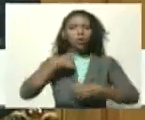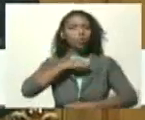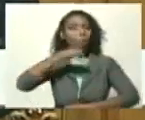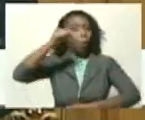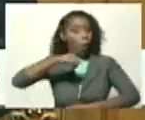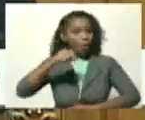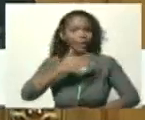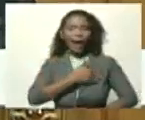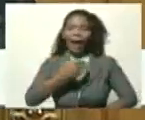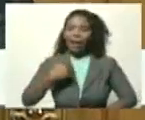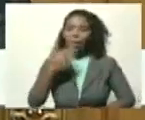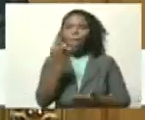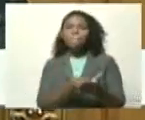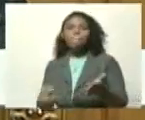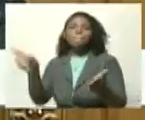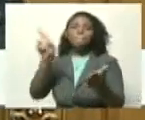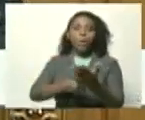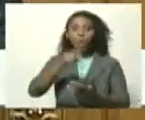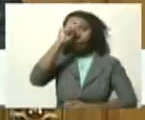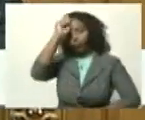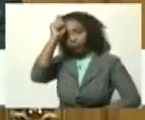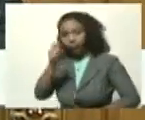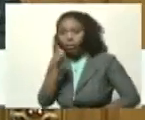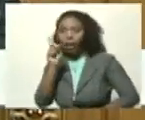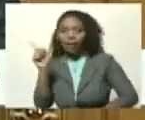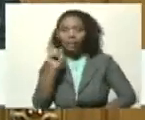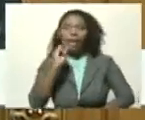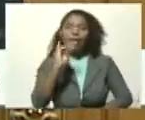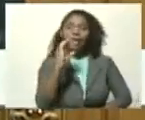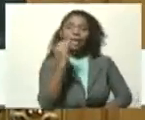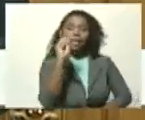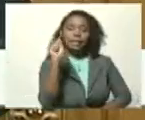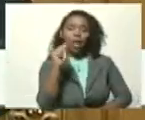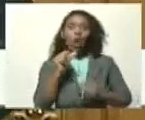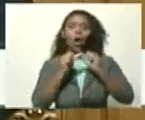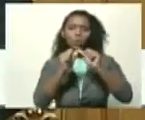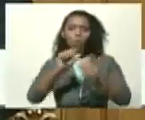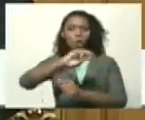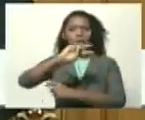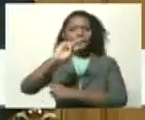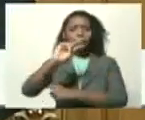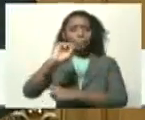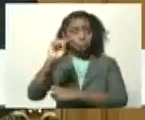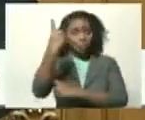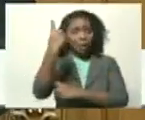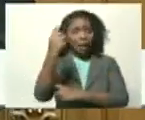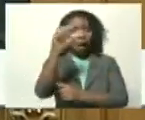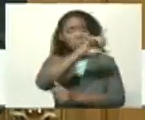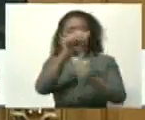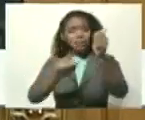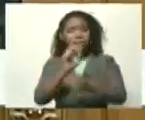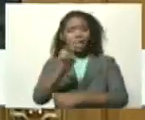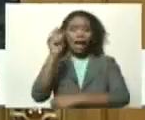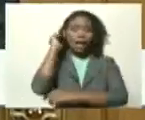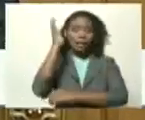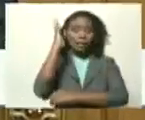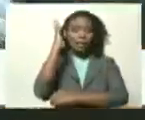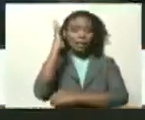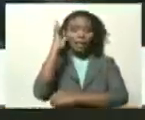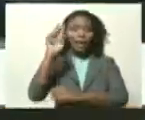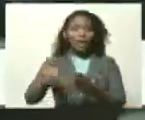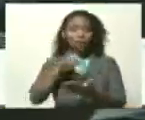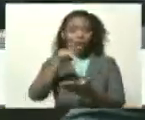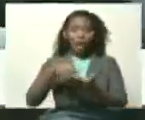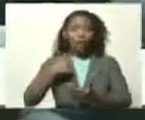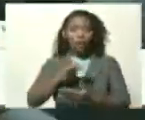queremos ratificar la propuesta que Iris Valera siga como primera vicepresidenta de la Asamblea Nacional.